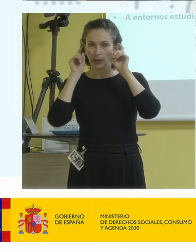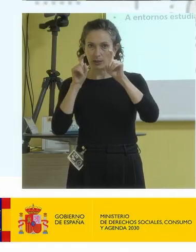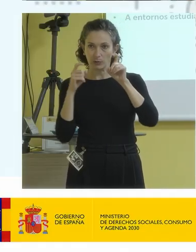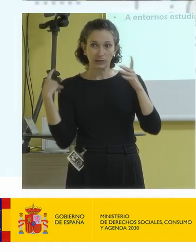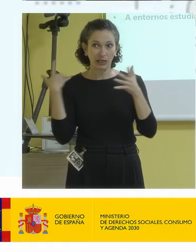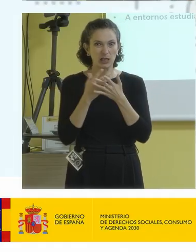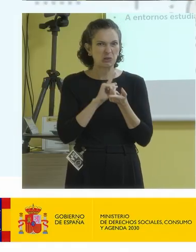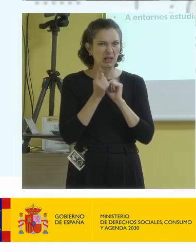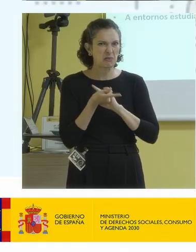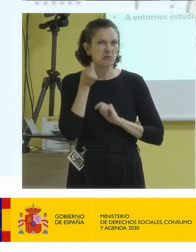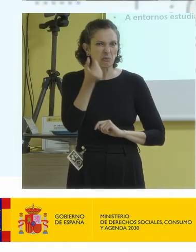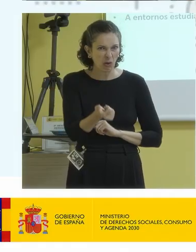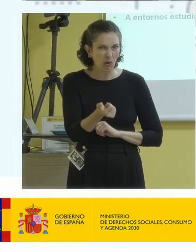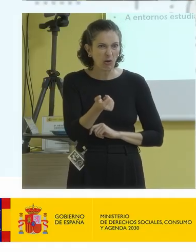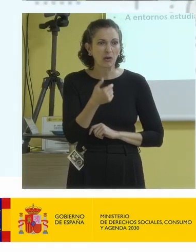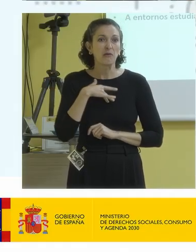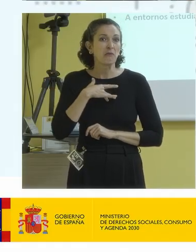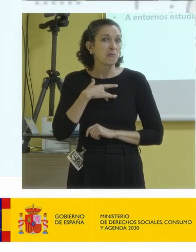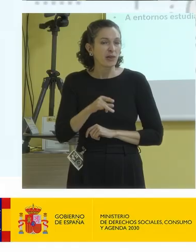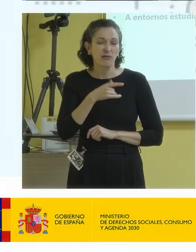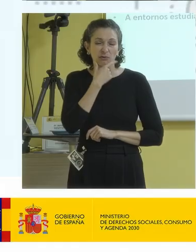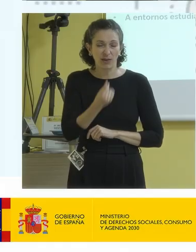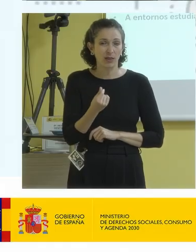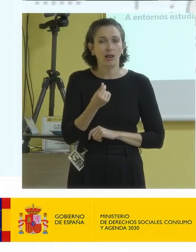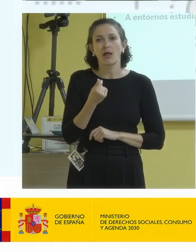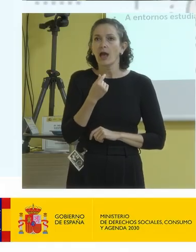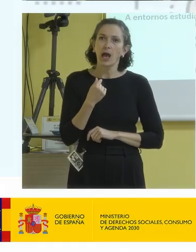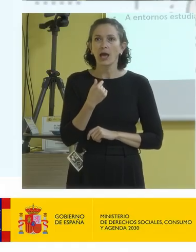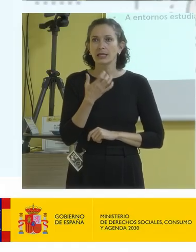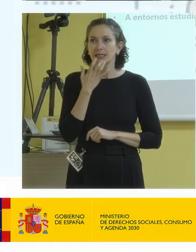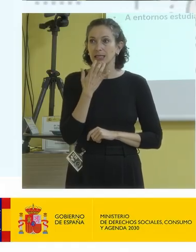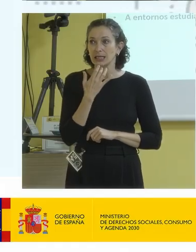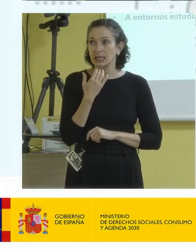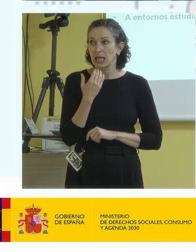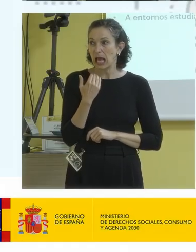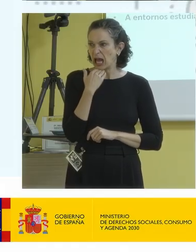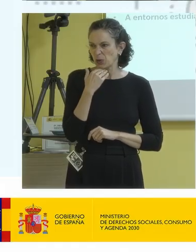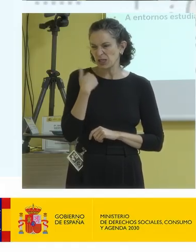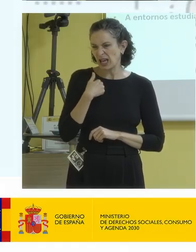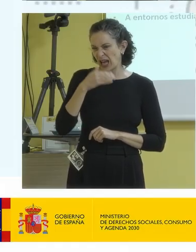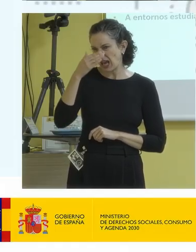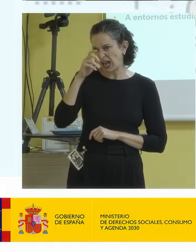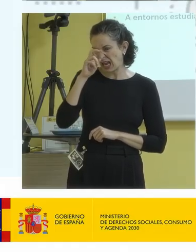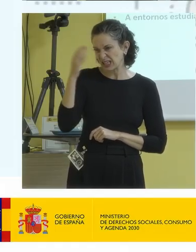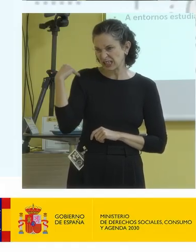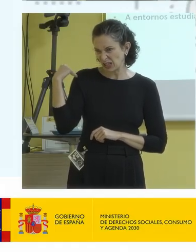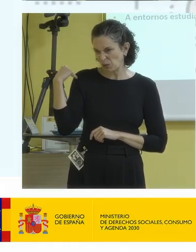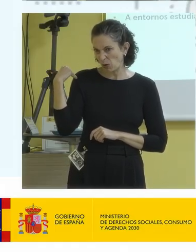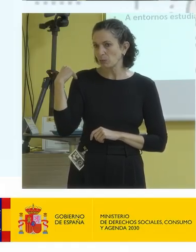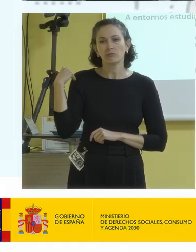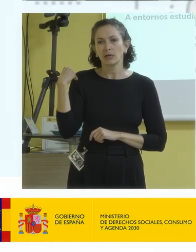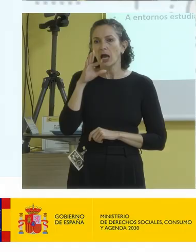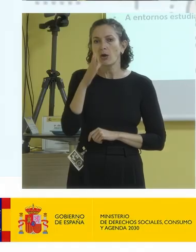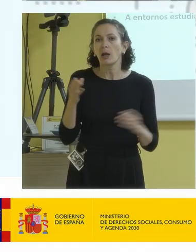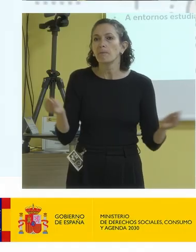los últimos años y es muy fácil caer en el error de que encontrar algo que mejore lo que hacías ya obsoleto tiene que ser evidente. Es decir,